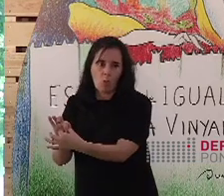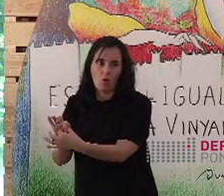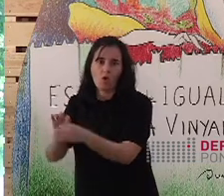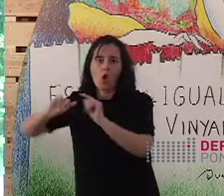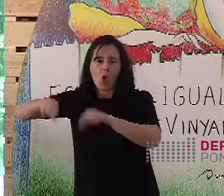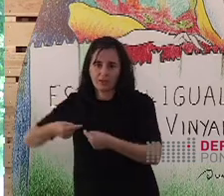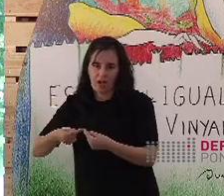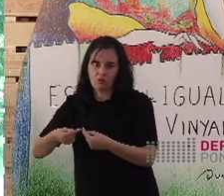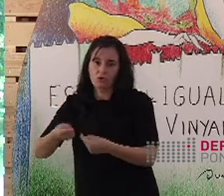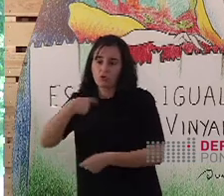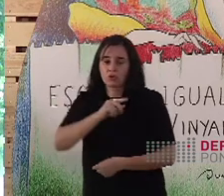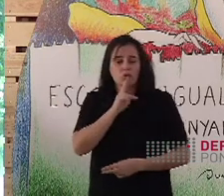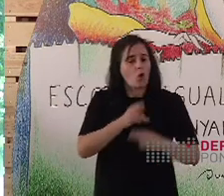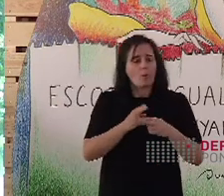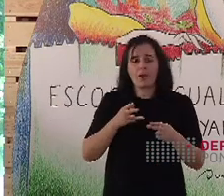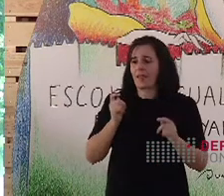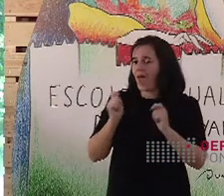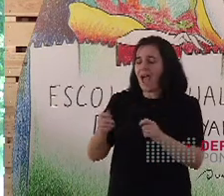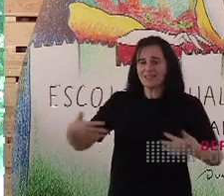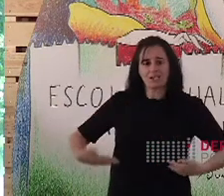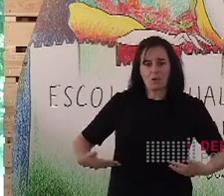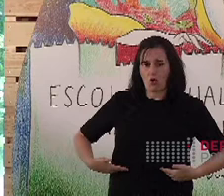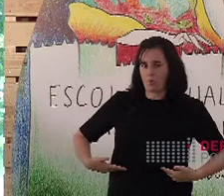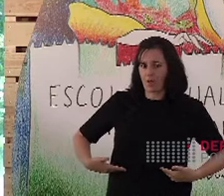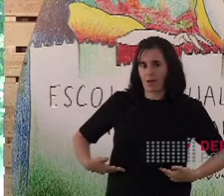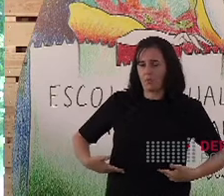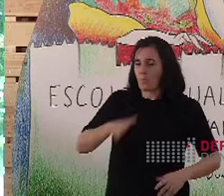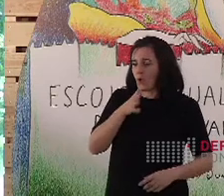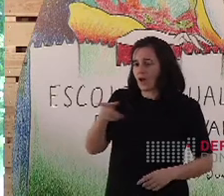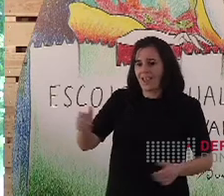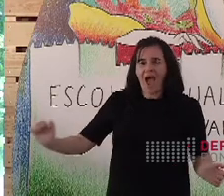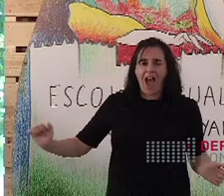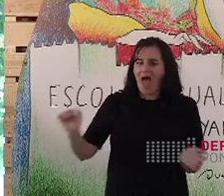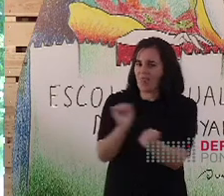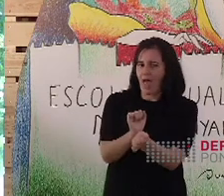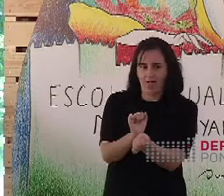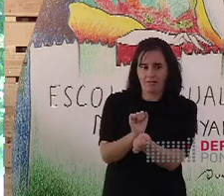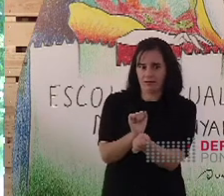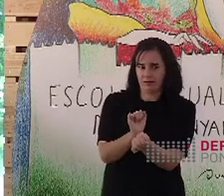denominamos servidumbre por débeda, ¿no? E que ata a esa persoa para poder